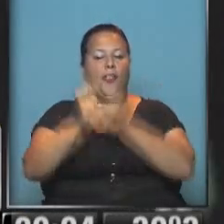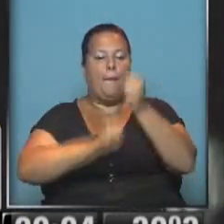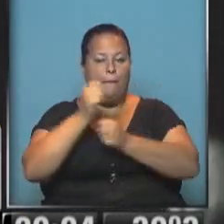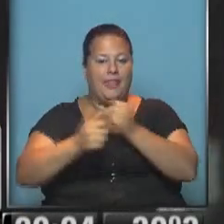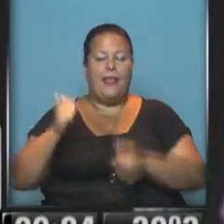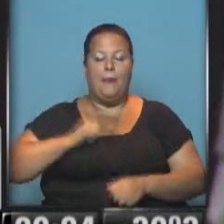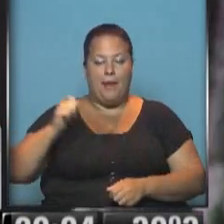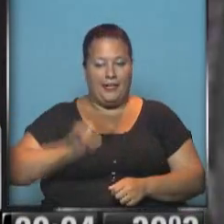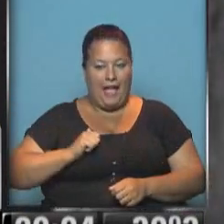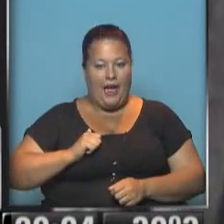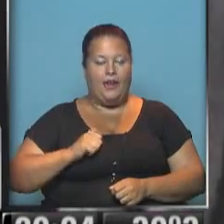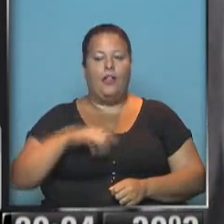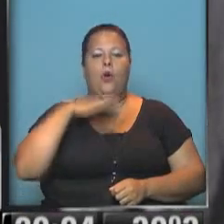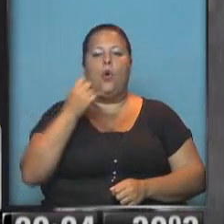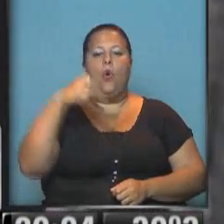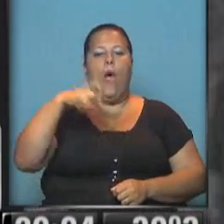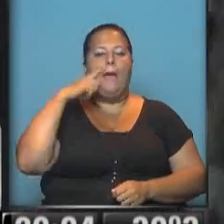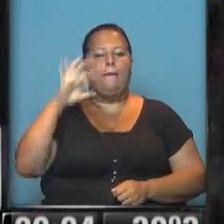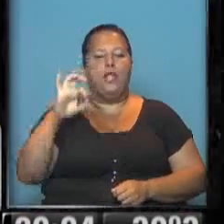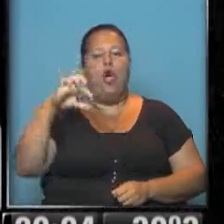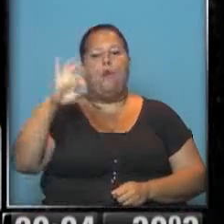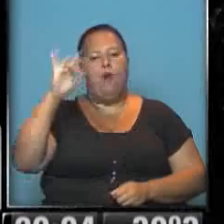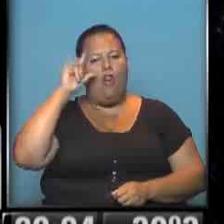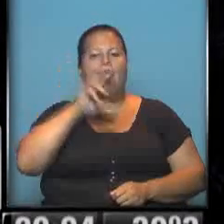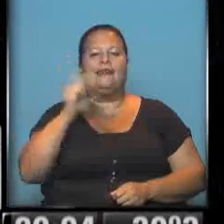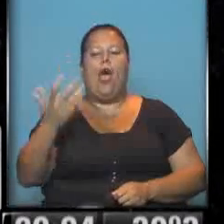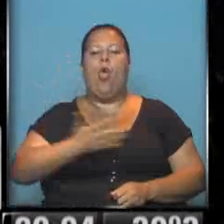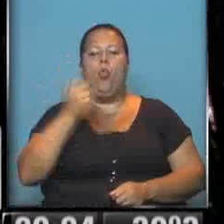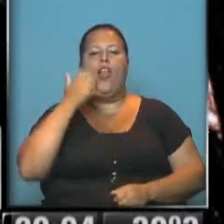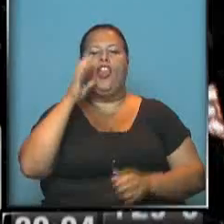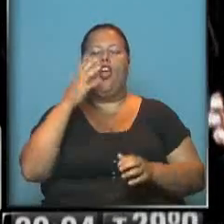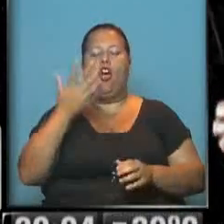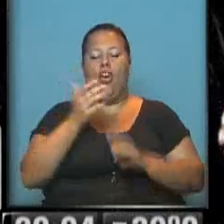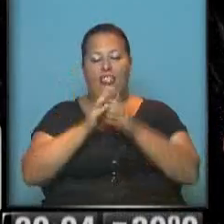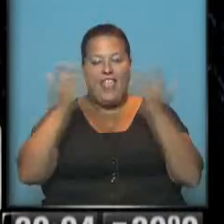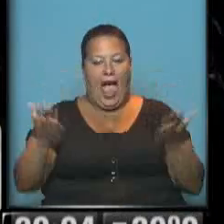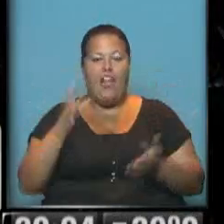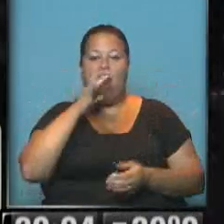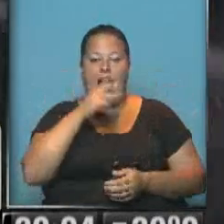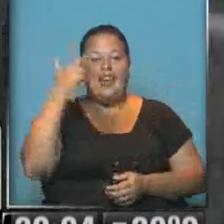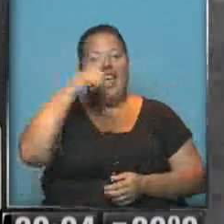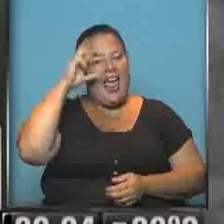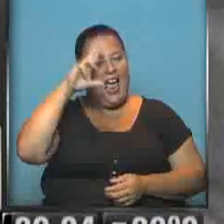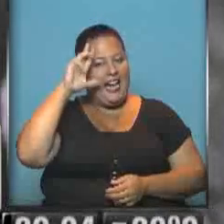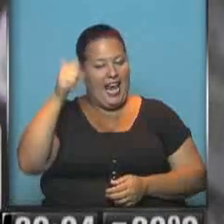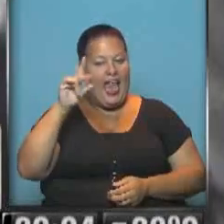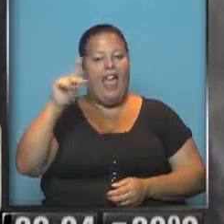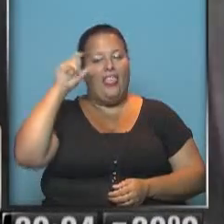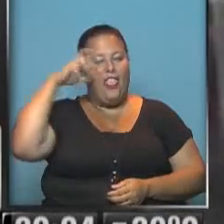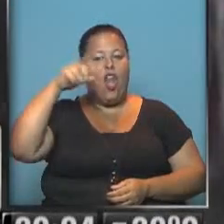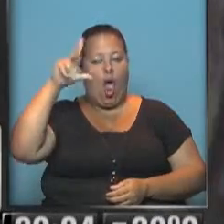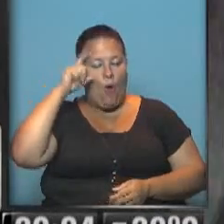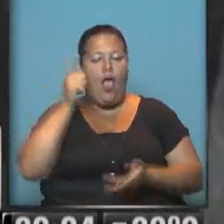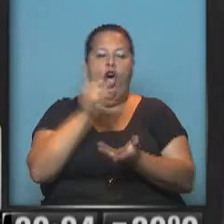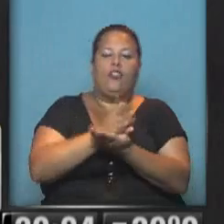de la dictadura, Raimundo Juan Pío Podestá, a la dueña del diario Clarín, Laura Ernestina Herrera de Noble, y al intermediario